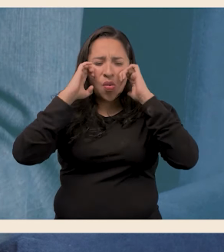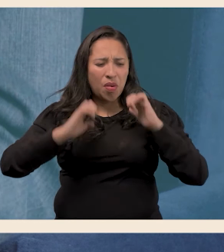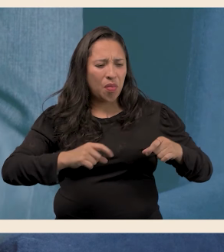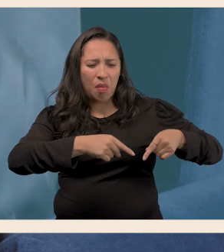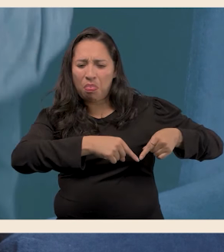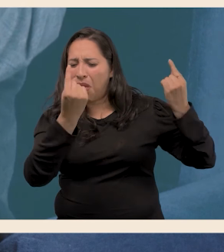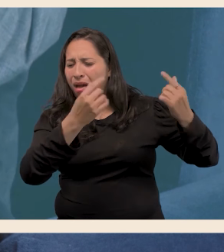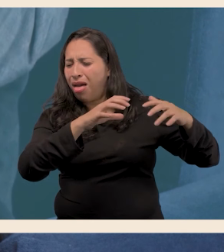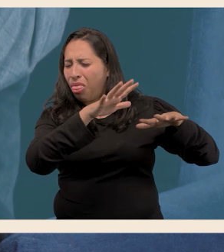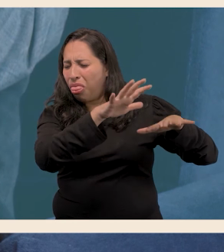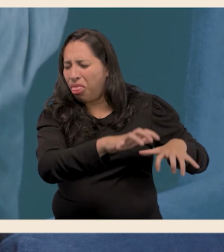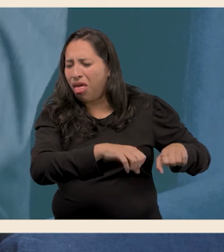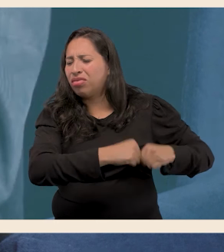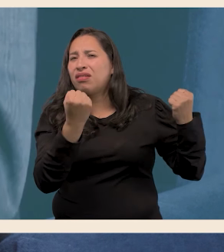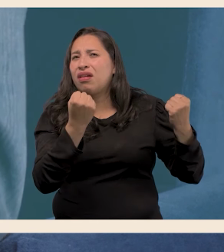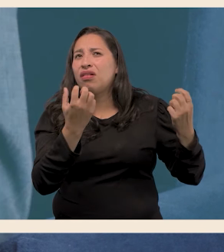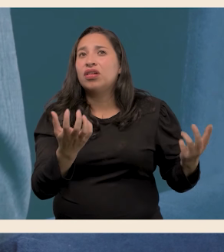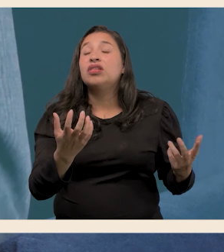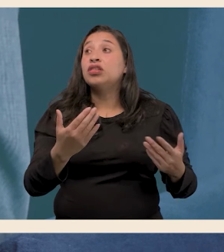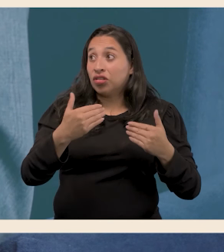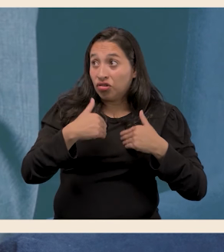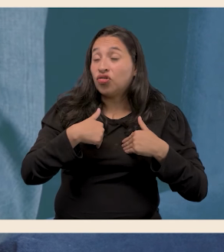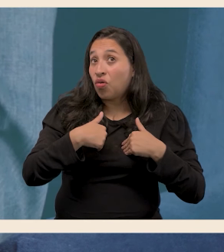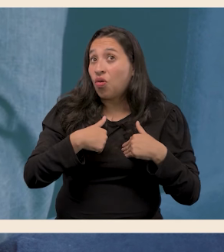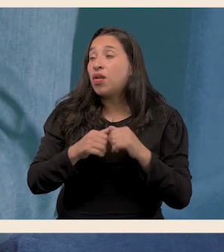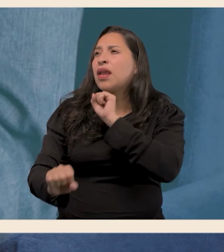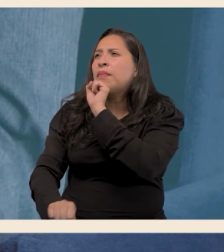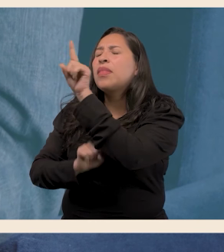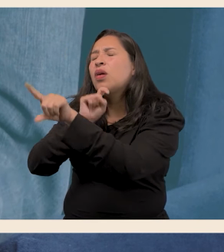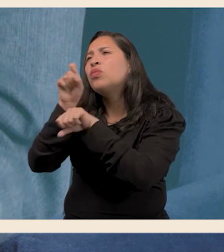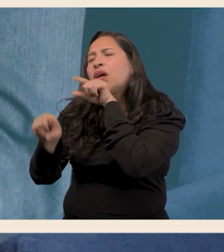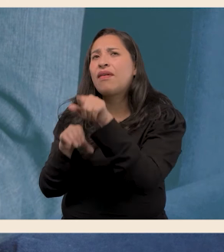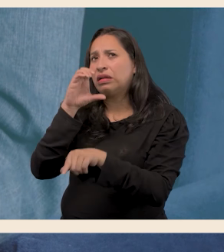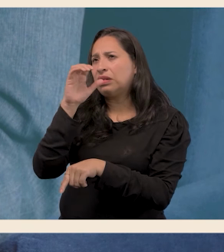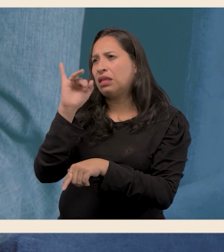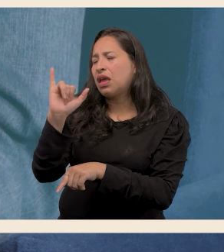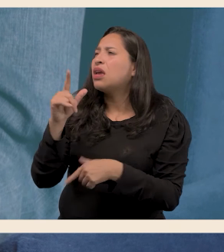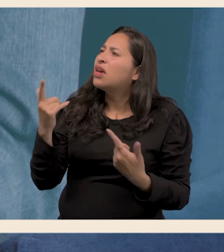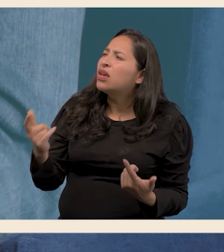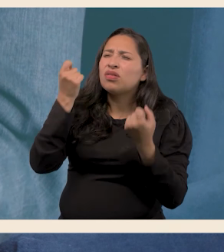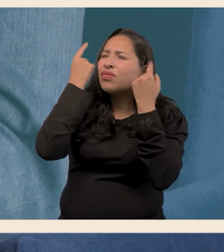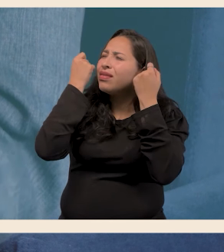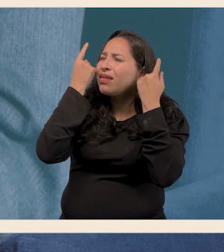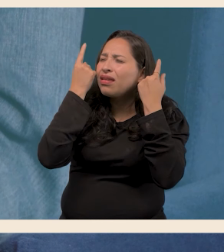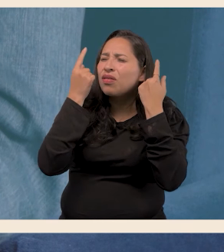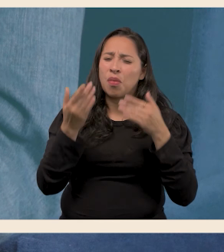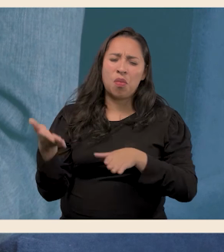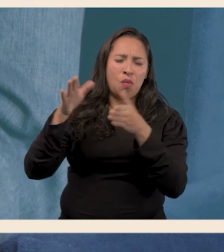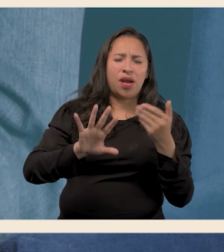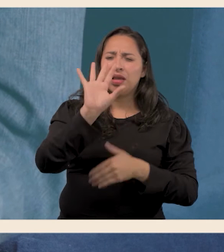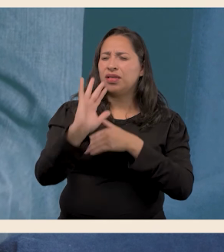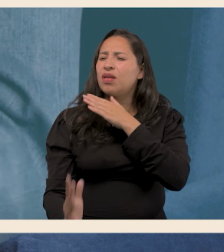embargo, yo le pregunté al CTI que más o menos cuánto podía estar un cuerpo haber fallecido a las 5 de la